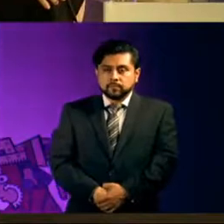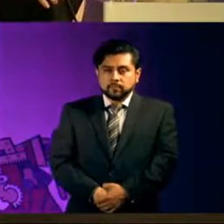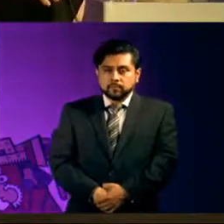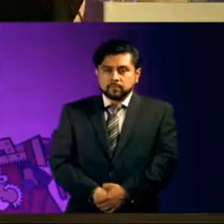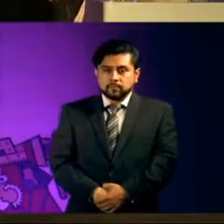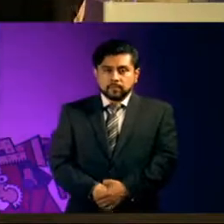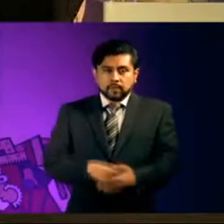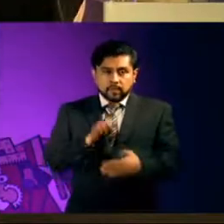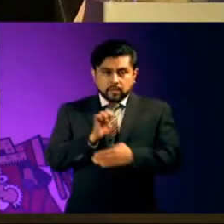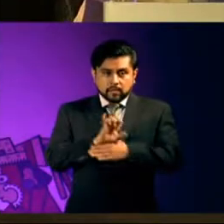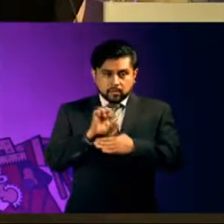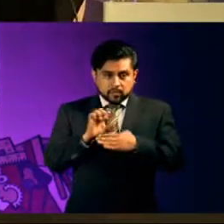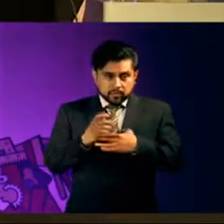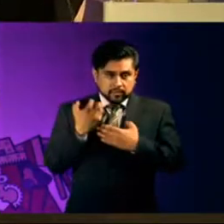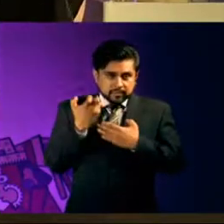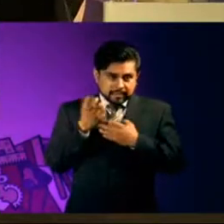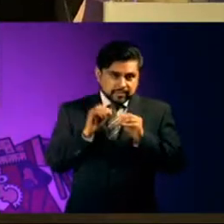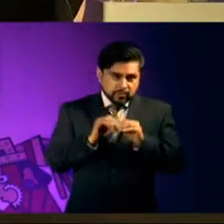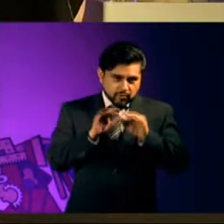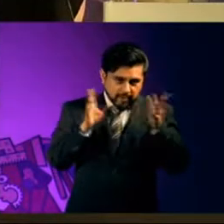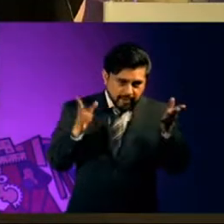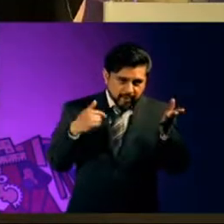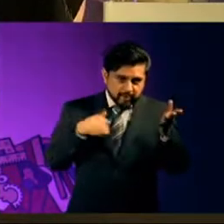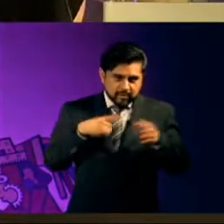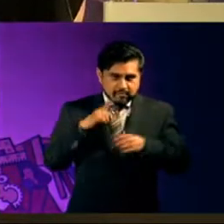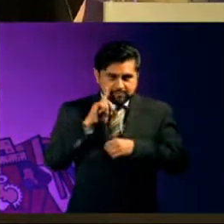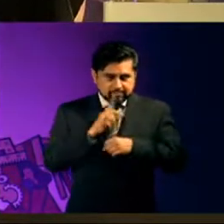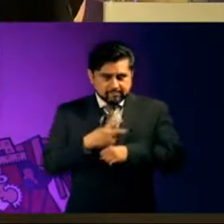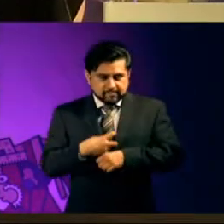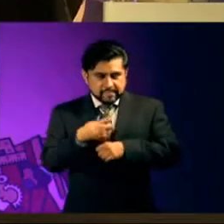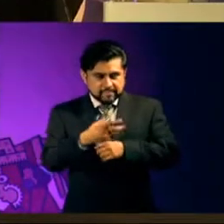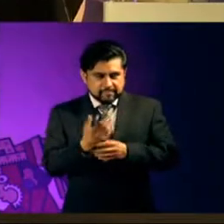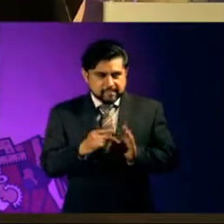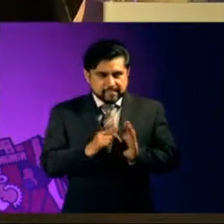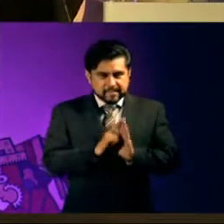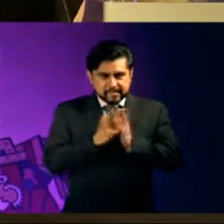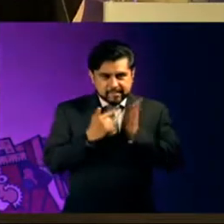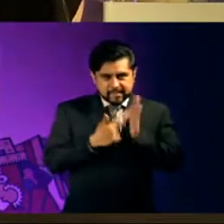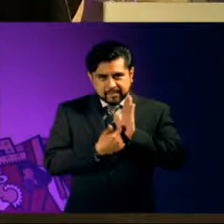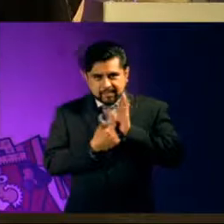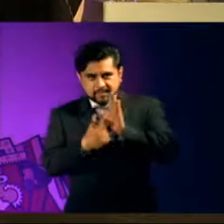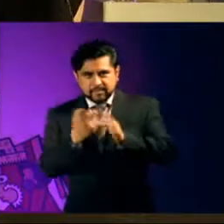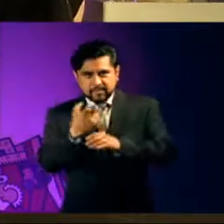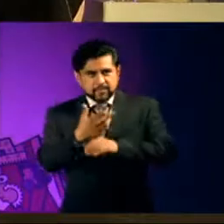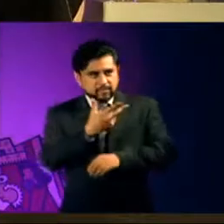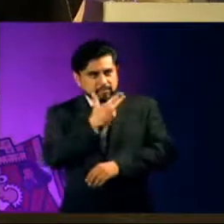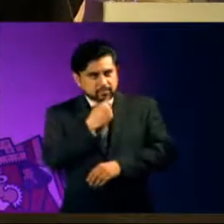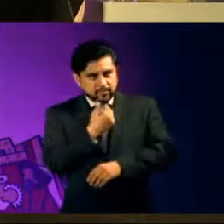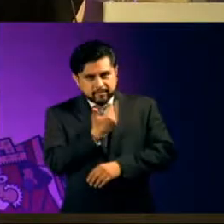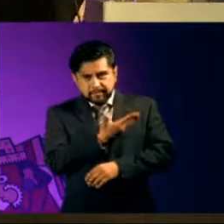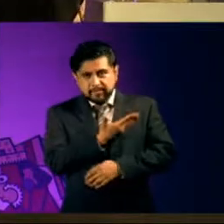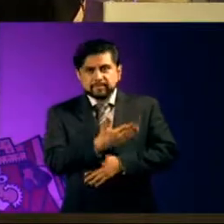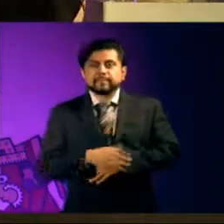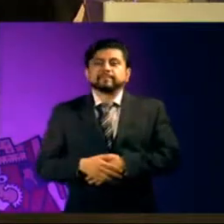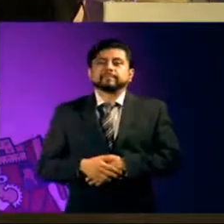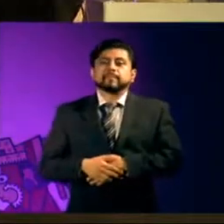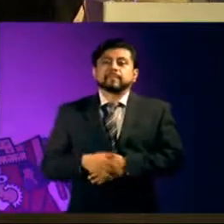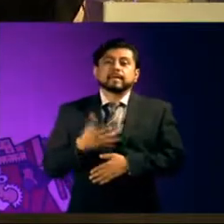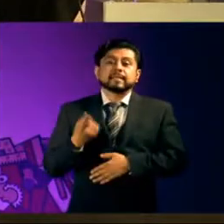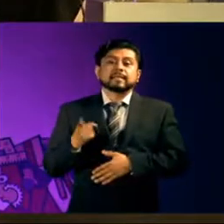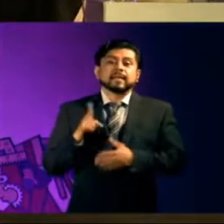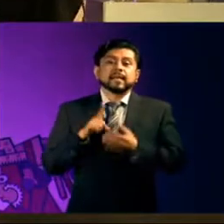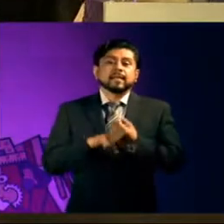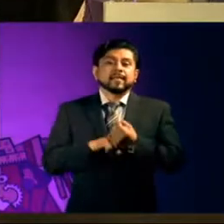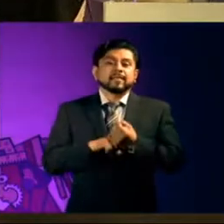y entonces claro cuando a una la invitan a presentar un libro de este señor pues tiene un montón de